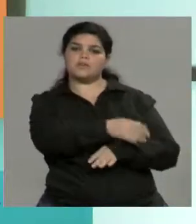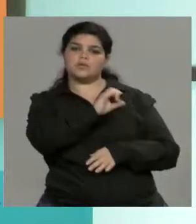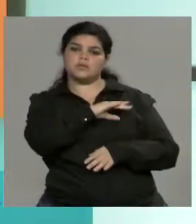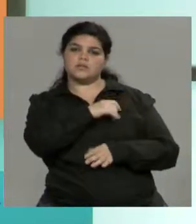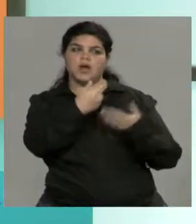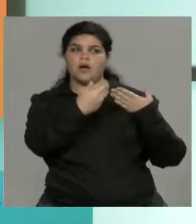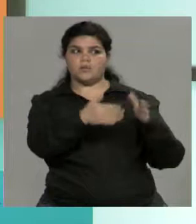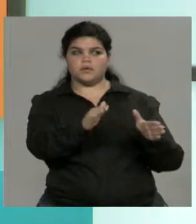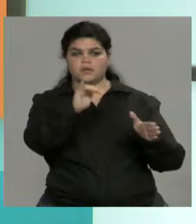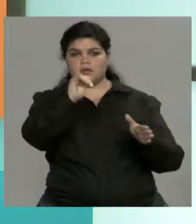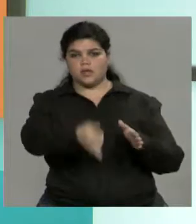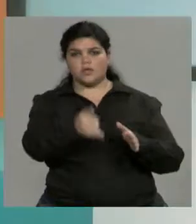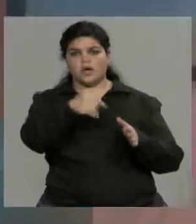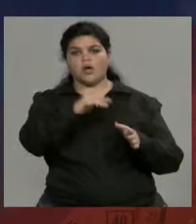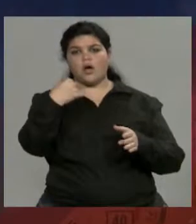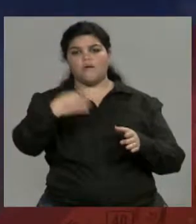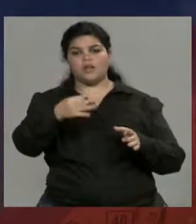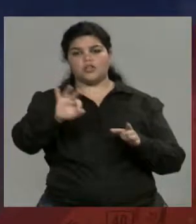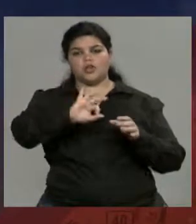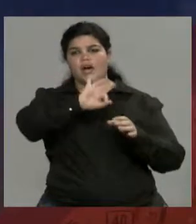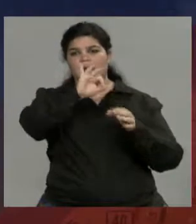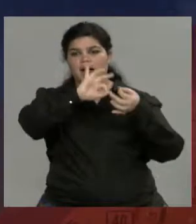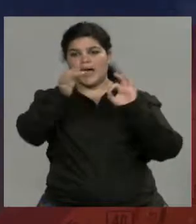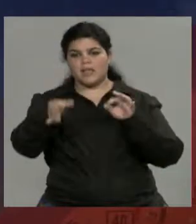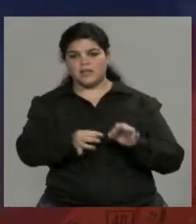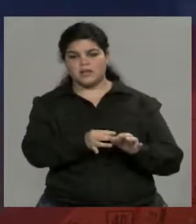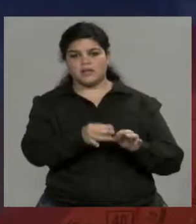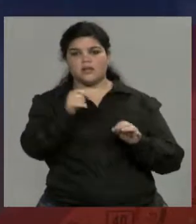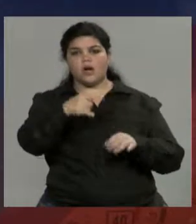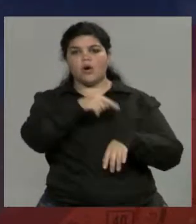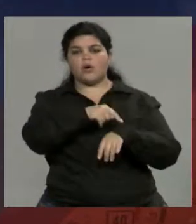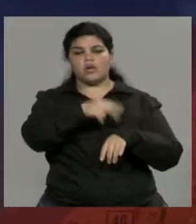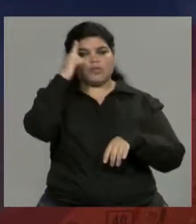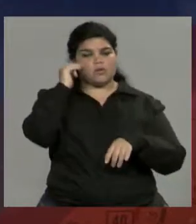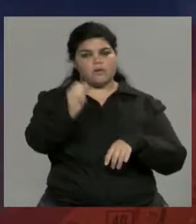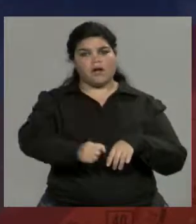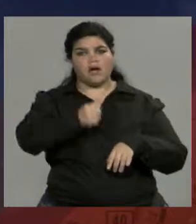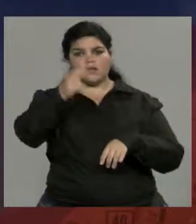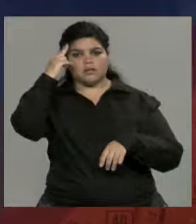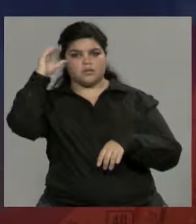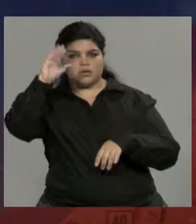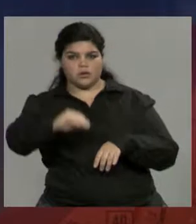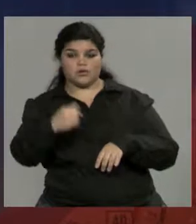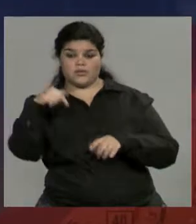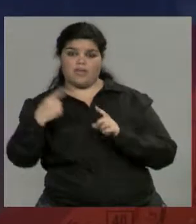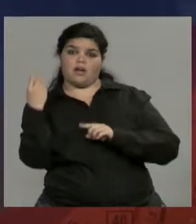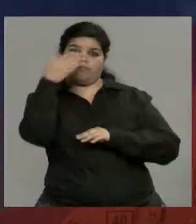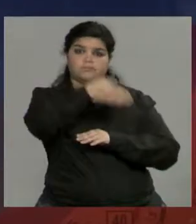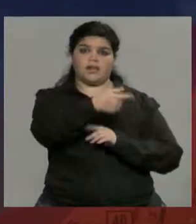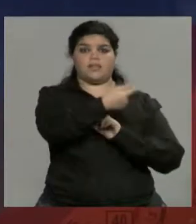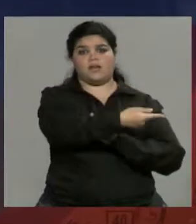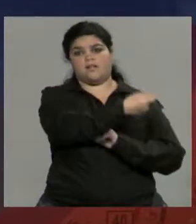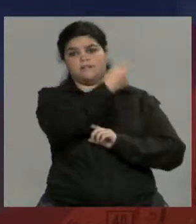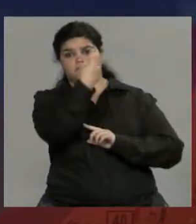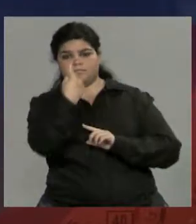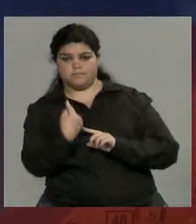encuentra habilitado con portación obligatoria de cadenas y el horario es de 9 a 21 horas en el caso de Argentina.